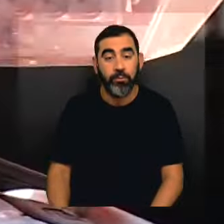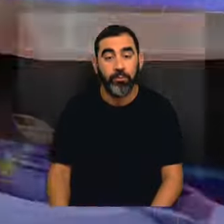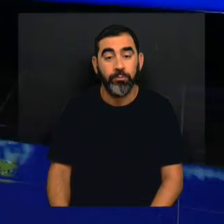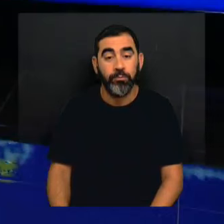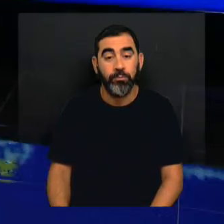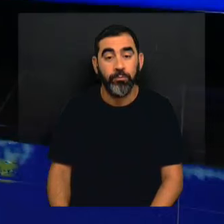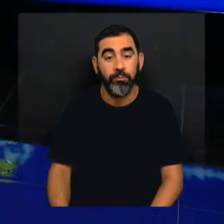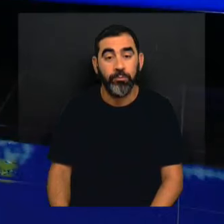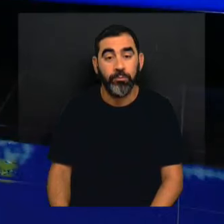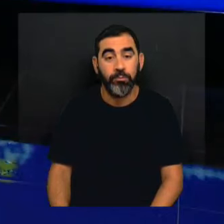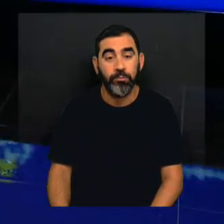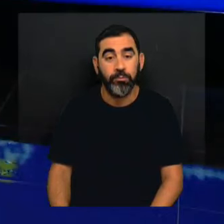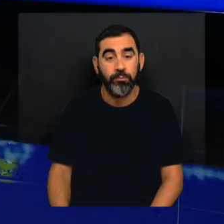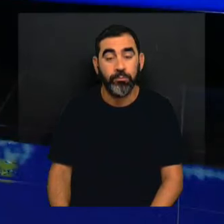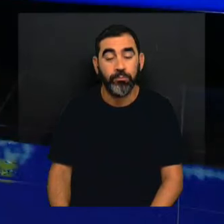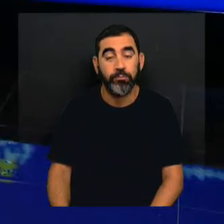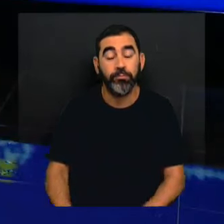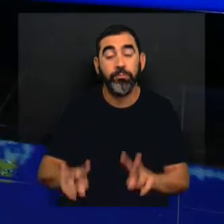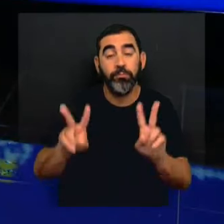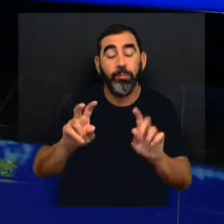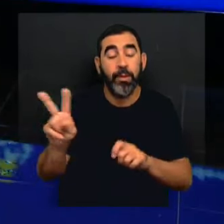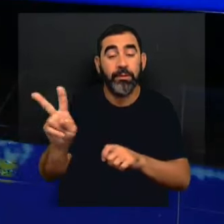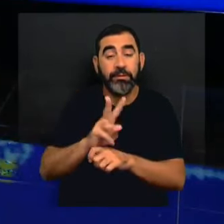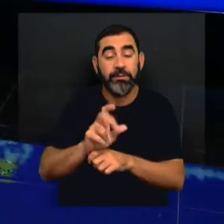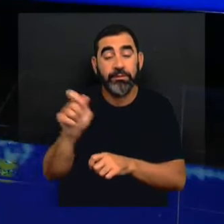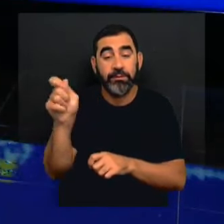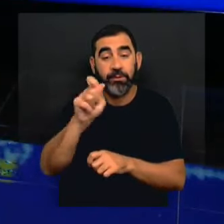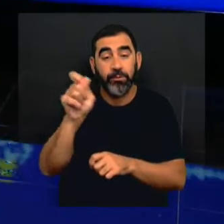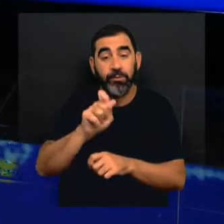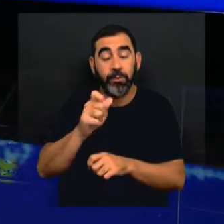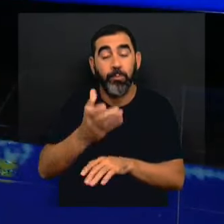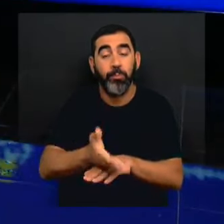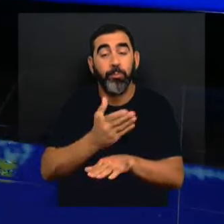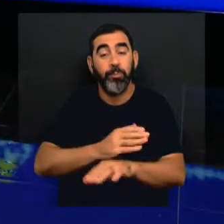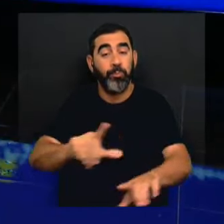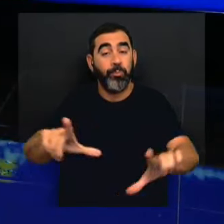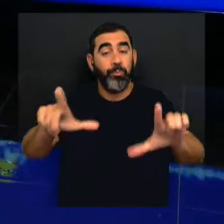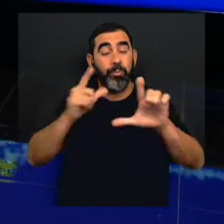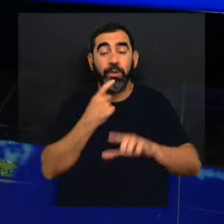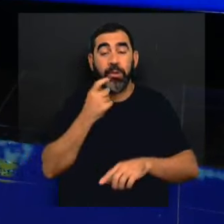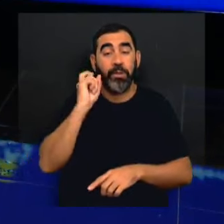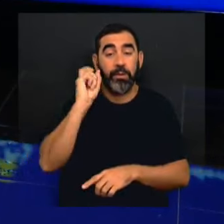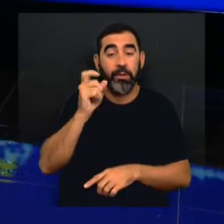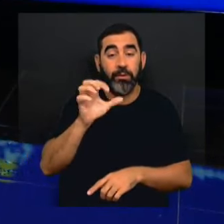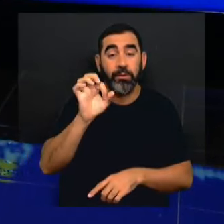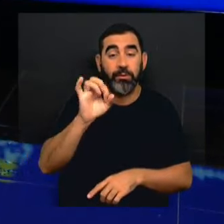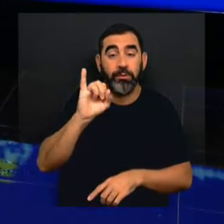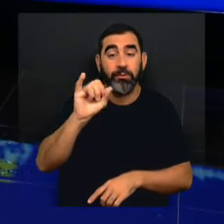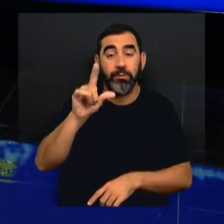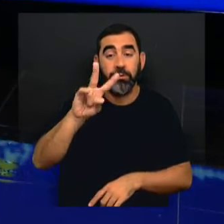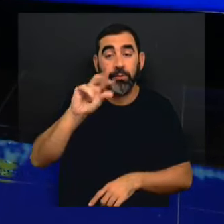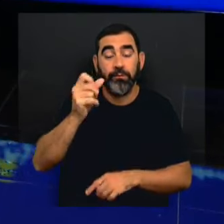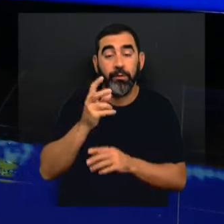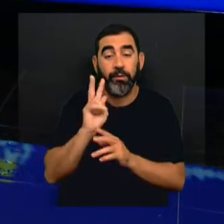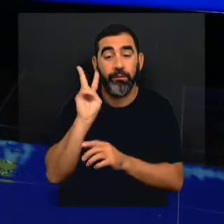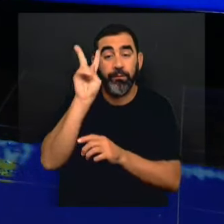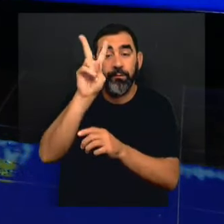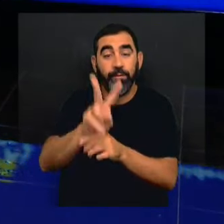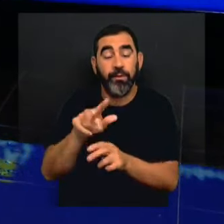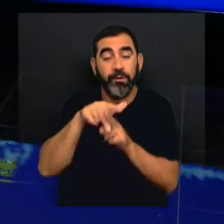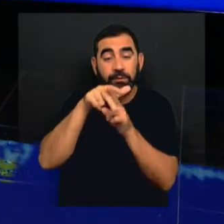murachi y seguimos hablando de la inseguridad pública porque el precandidato del partido Colorado Rober que visitó la criolla eh